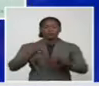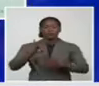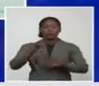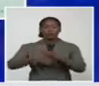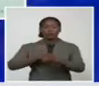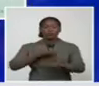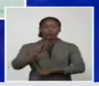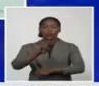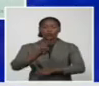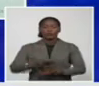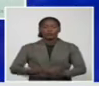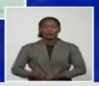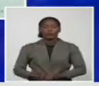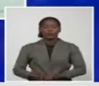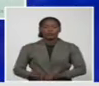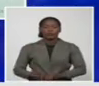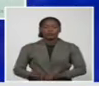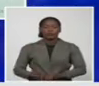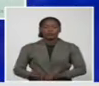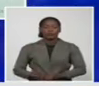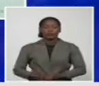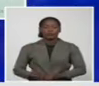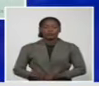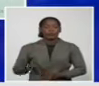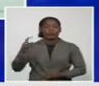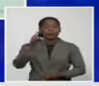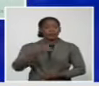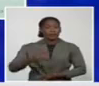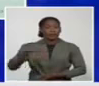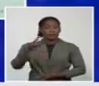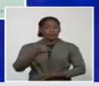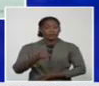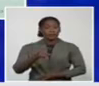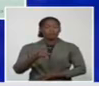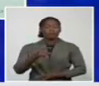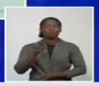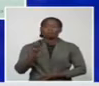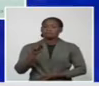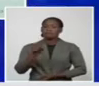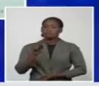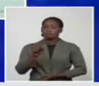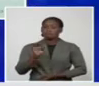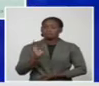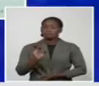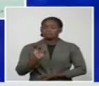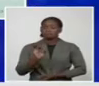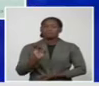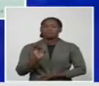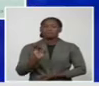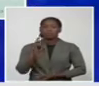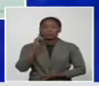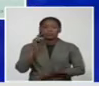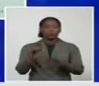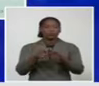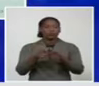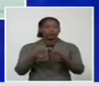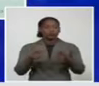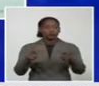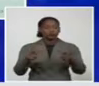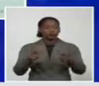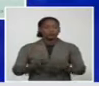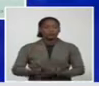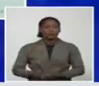provincia que tuvo un incremento, también va teniendo una estabilidad en la reducción del número de casos,